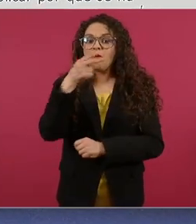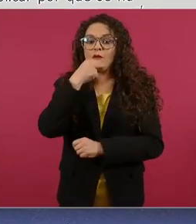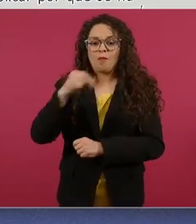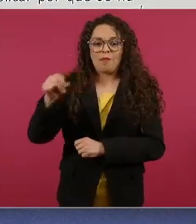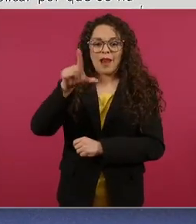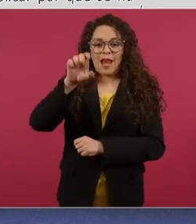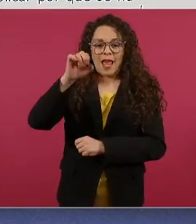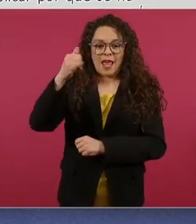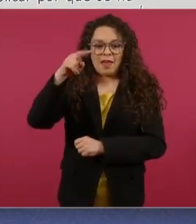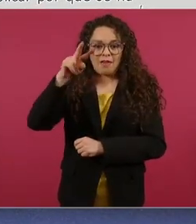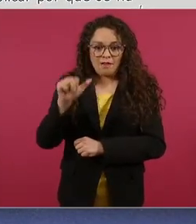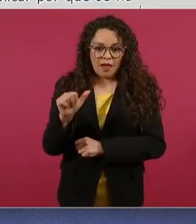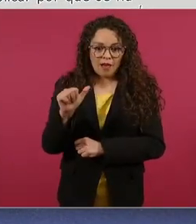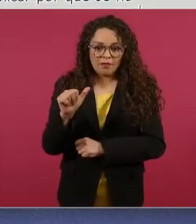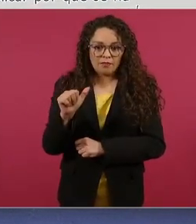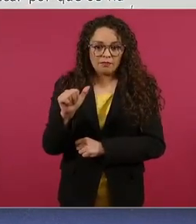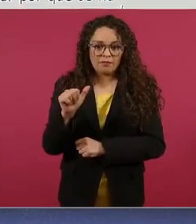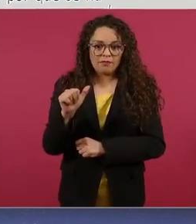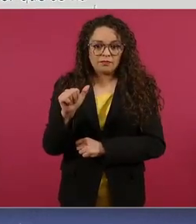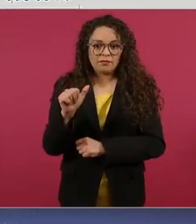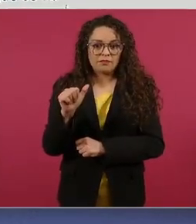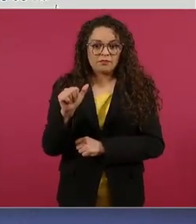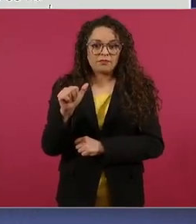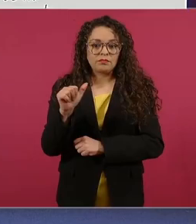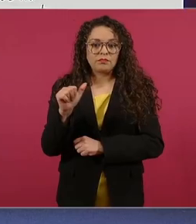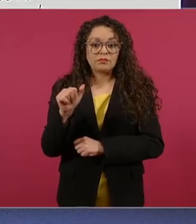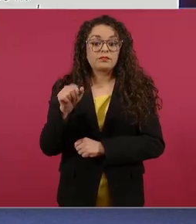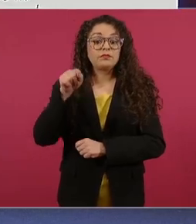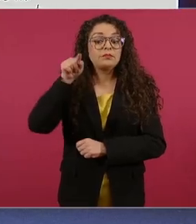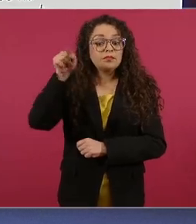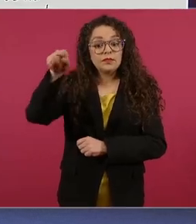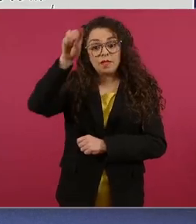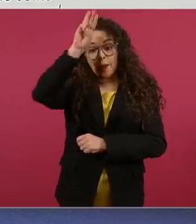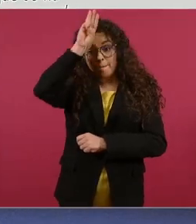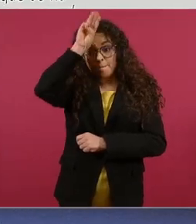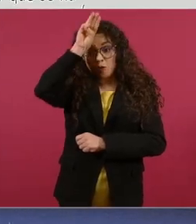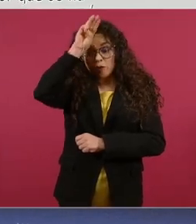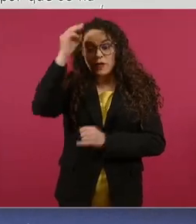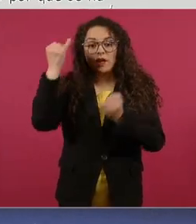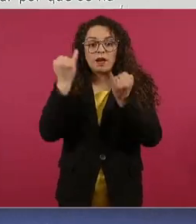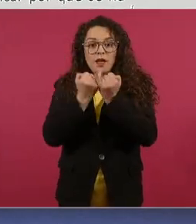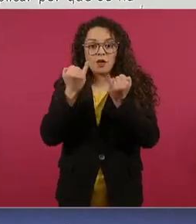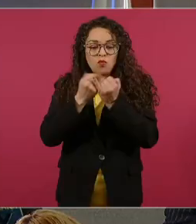actuación de la CEMAR en Monterrey contra la fuerza de los Zetas